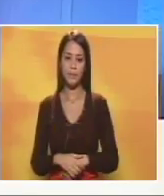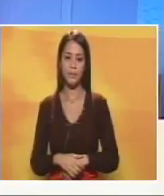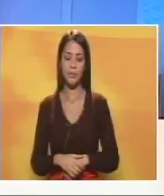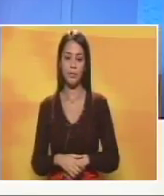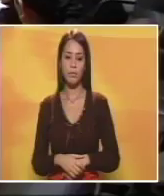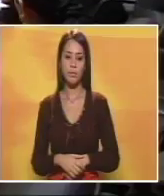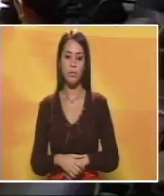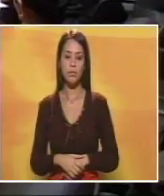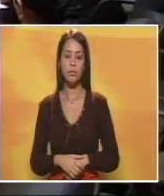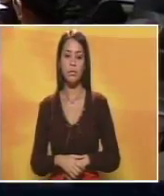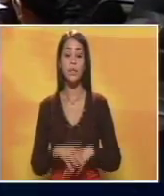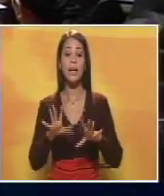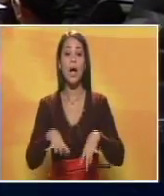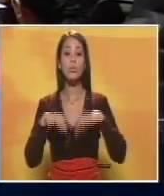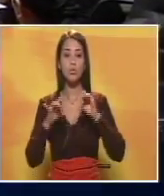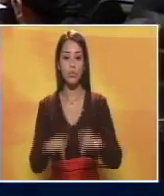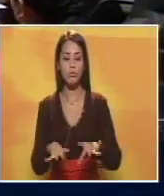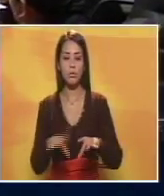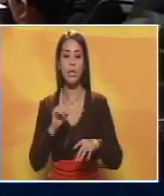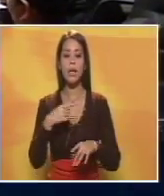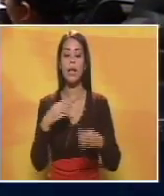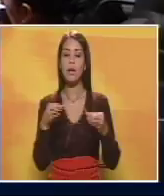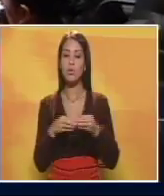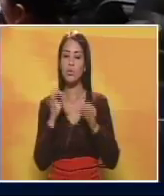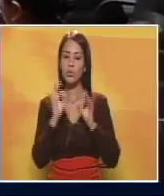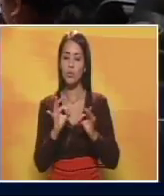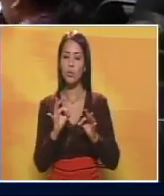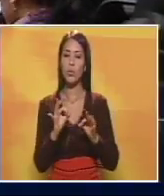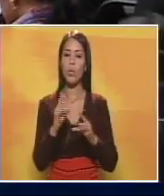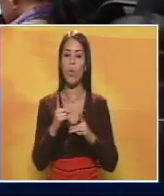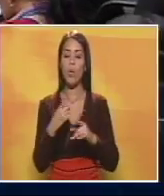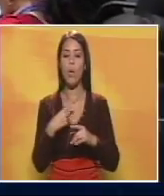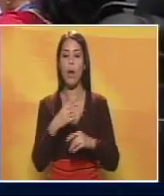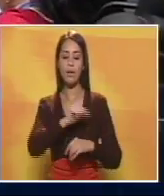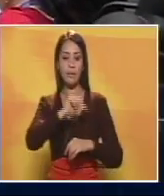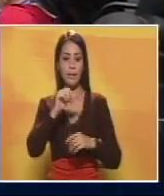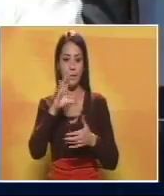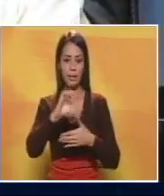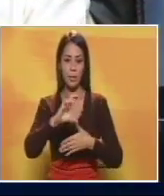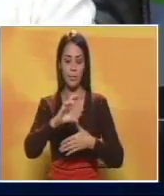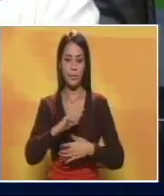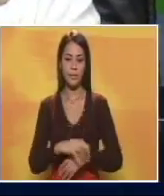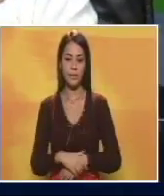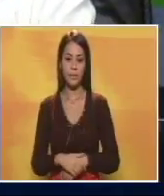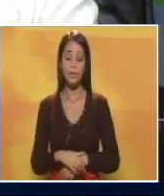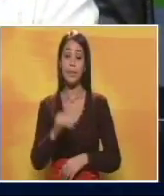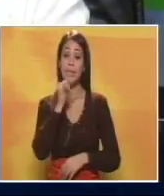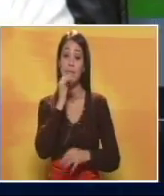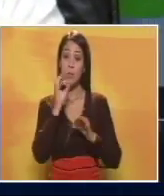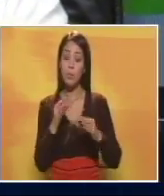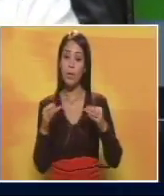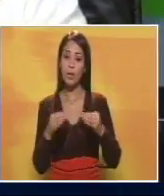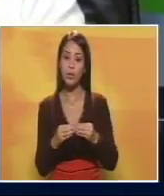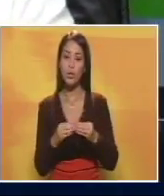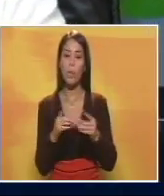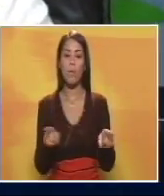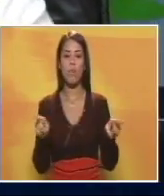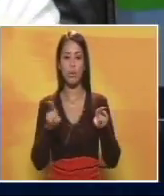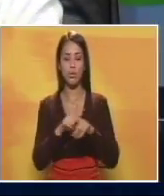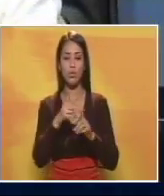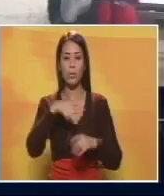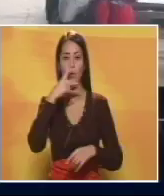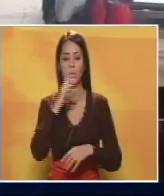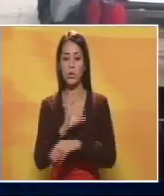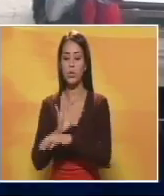El presidente de la representación venezolana al Parlamento Latinoamericano y Caribeño, Ángel Medina, informó que la Comisión de Asuntos Políticos,